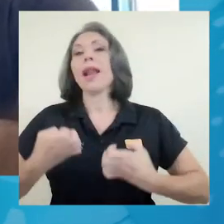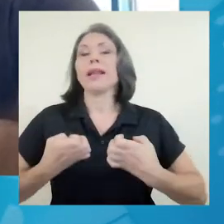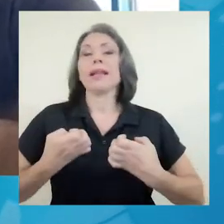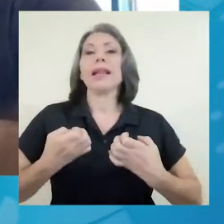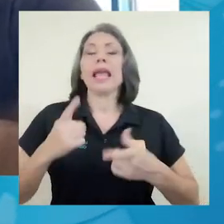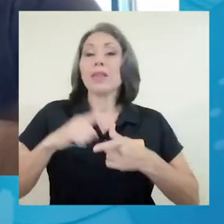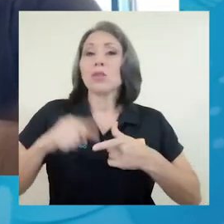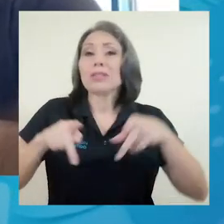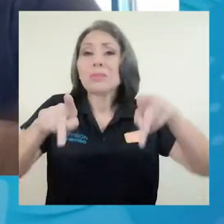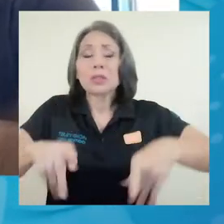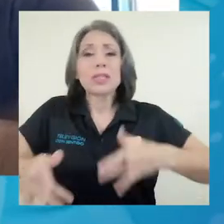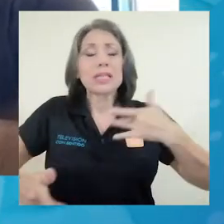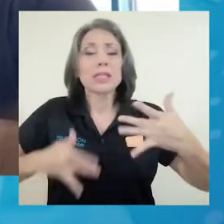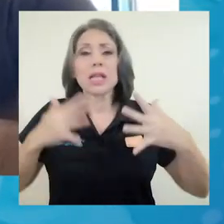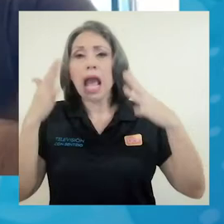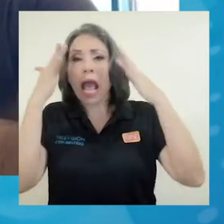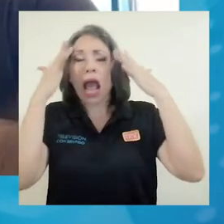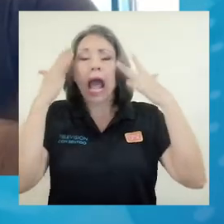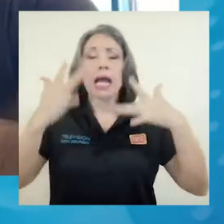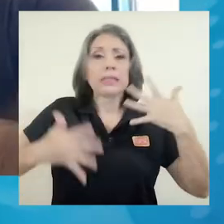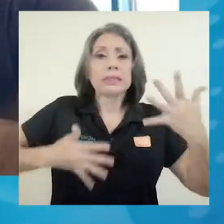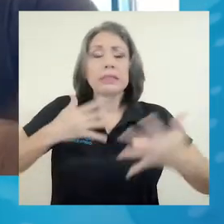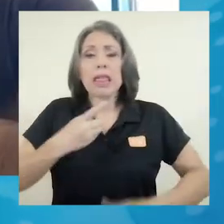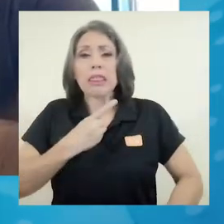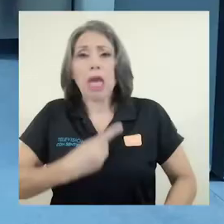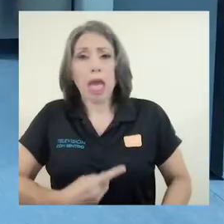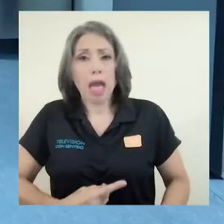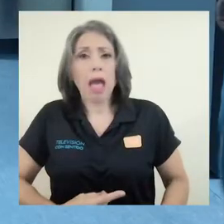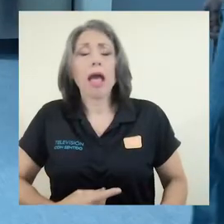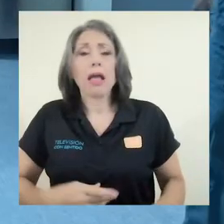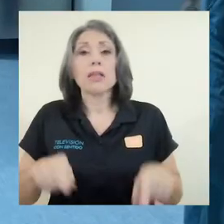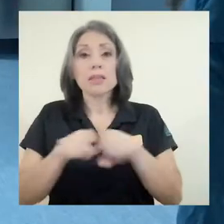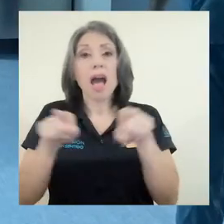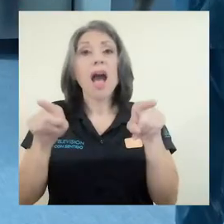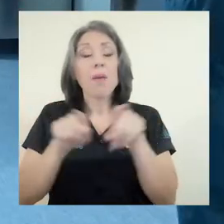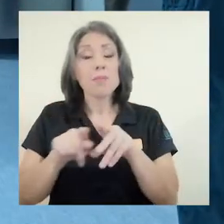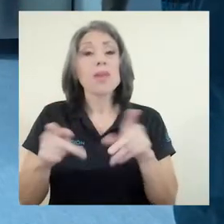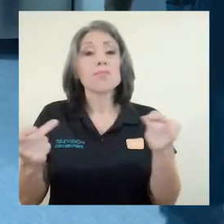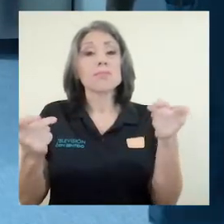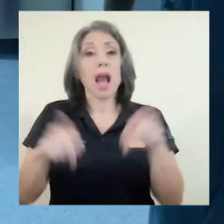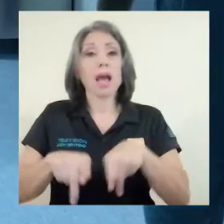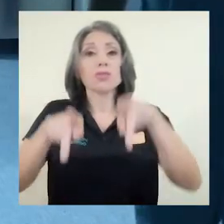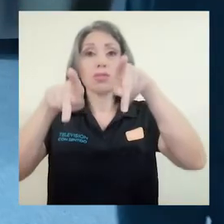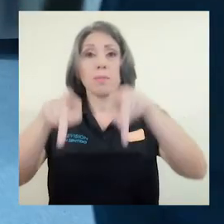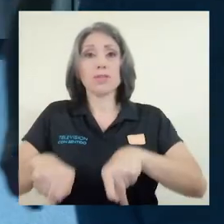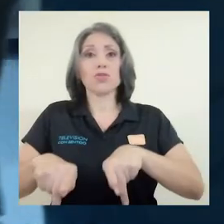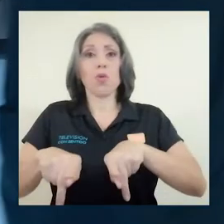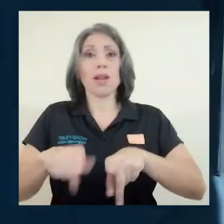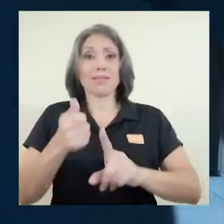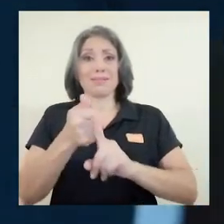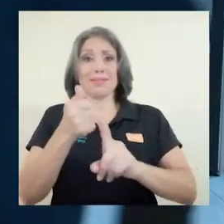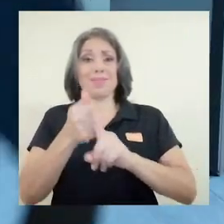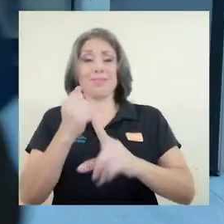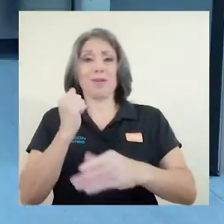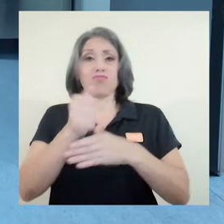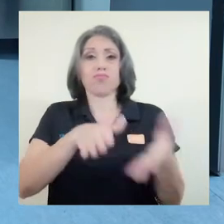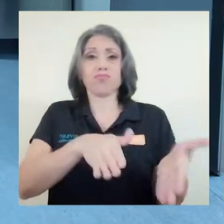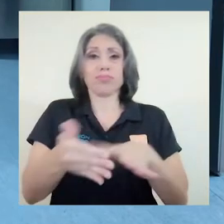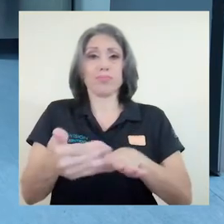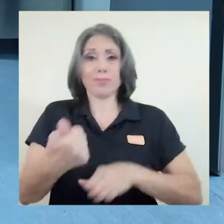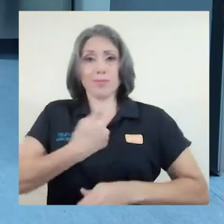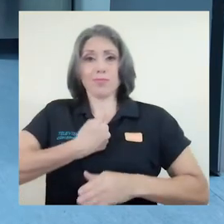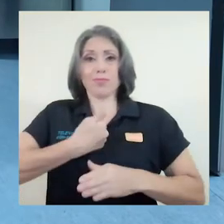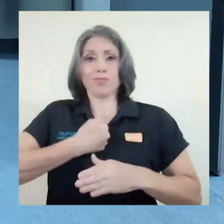incluso han habido casos de suicidio tomando en cuenta eso entonces la pregunta suya es qué tan preparados está el país